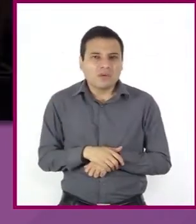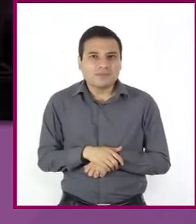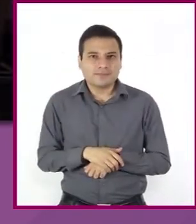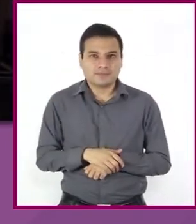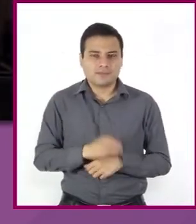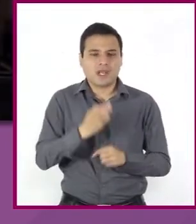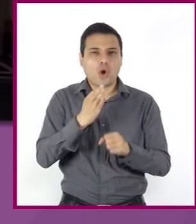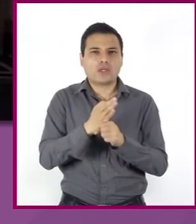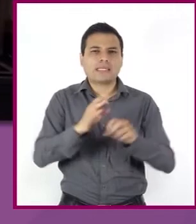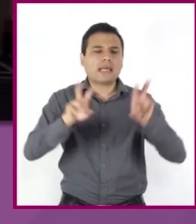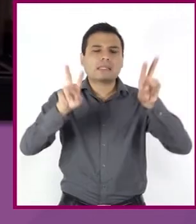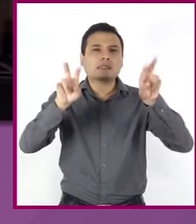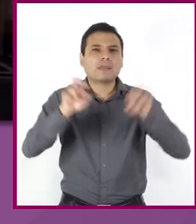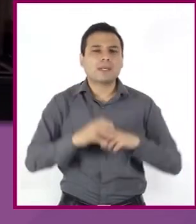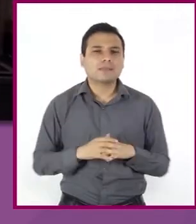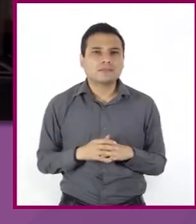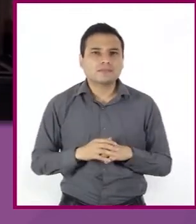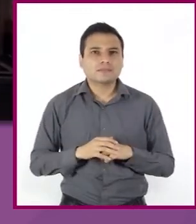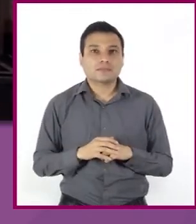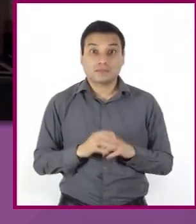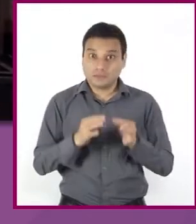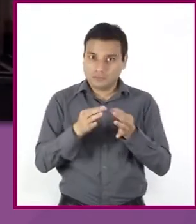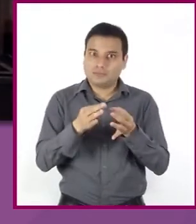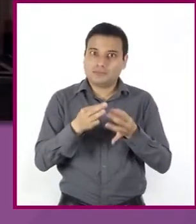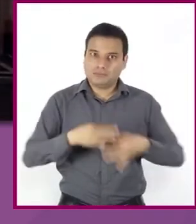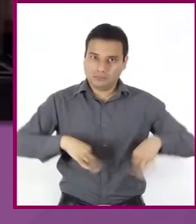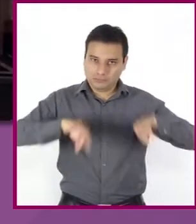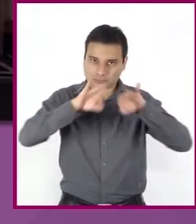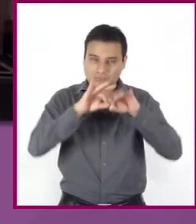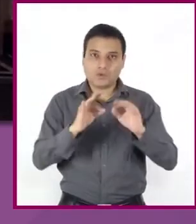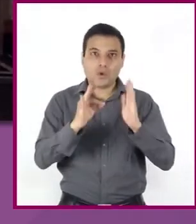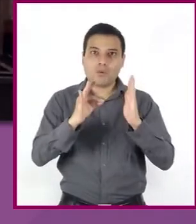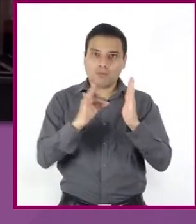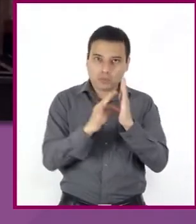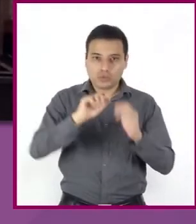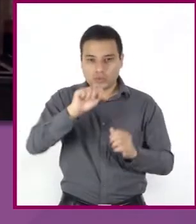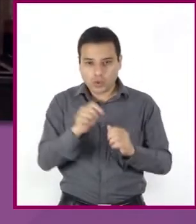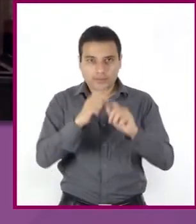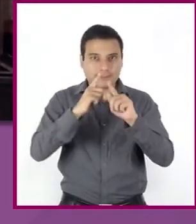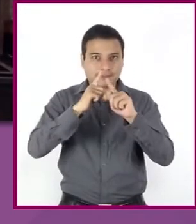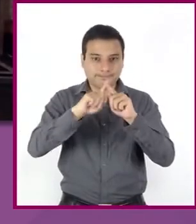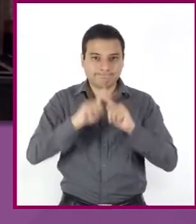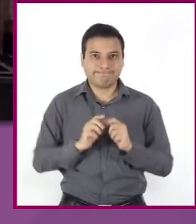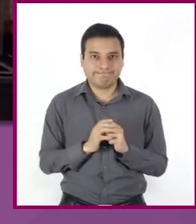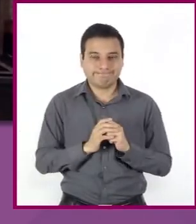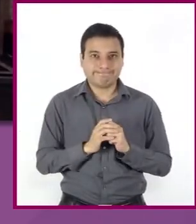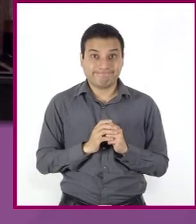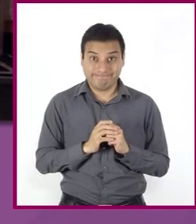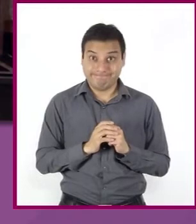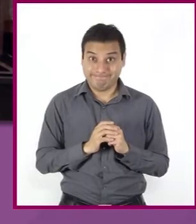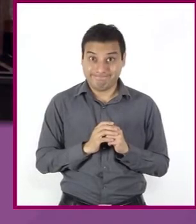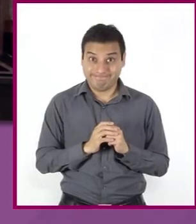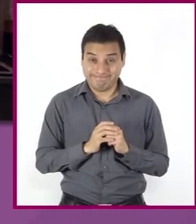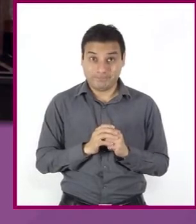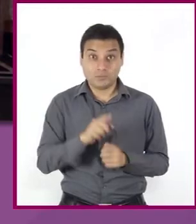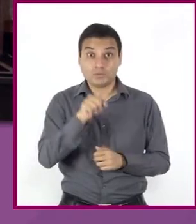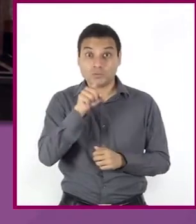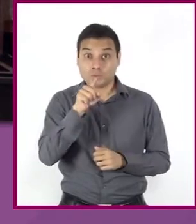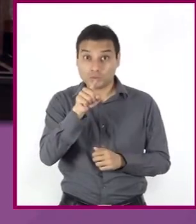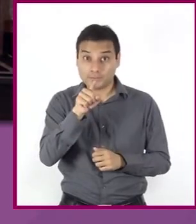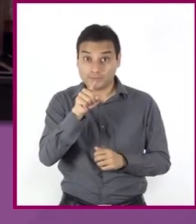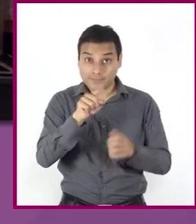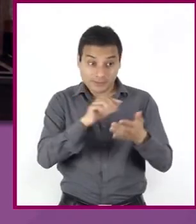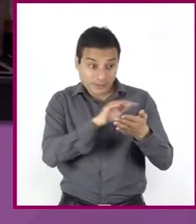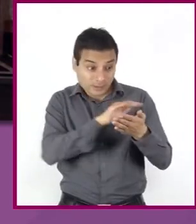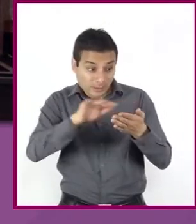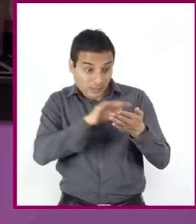día de hoy es la importancia de puntuar un texto. ¿Es posible comprender un texto que